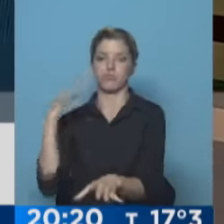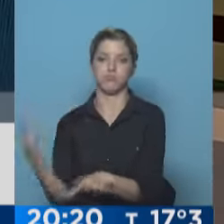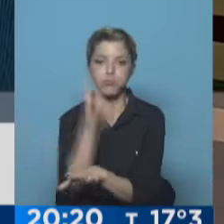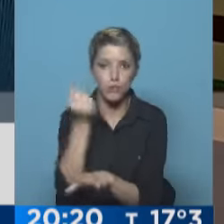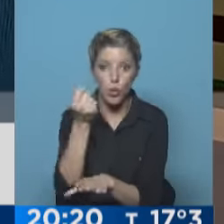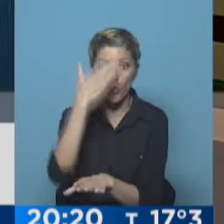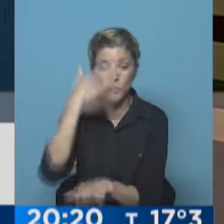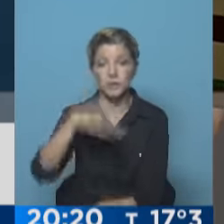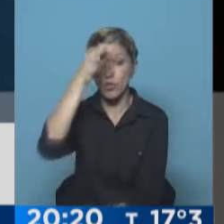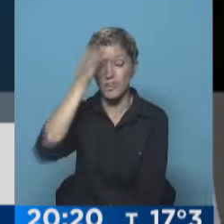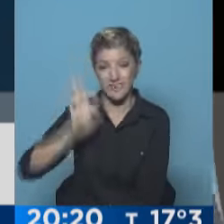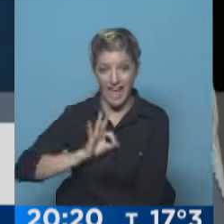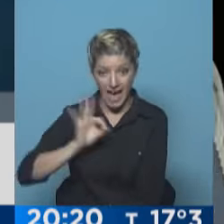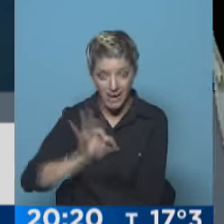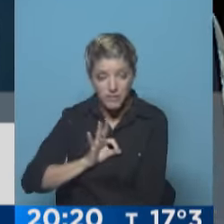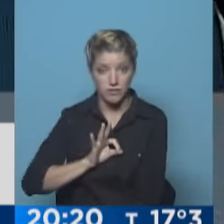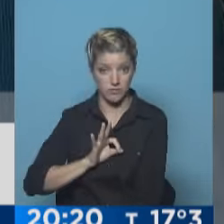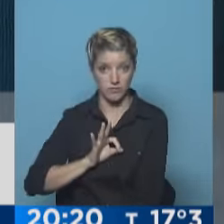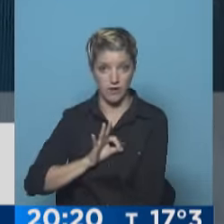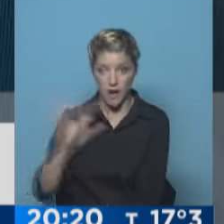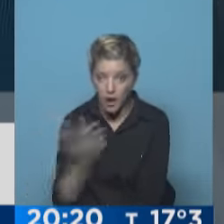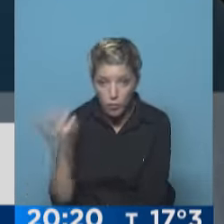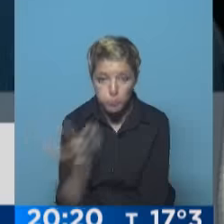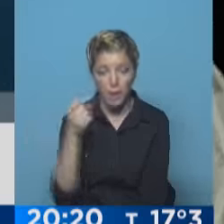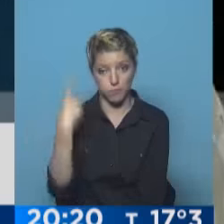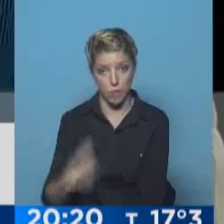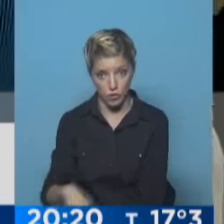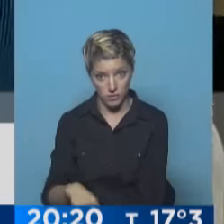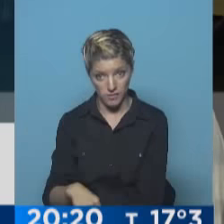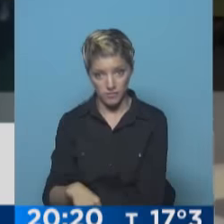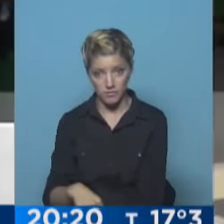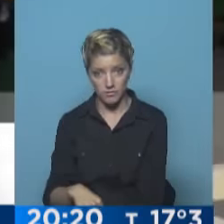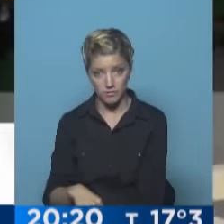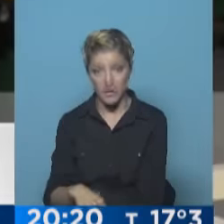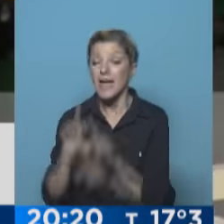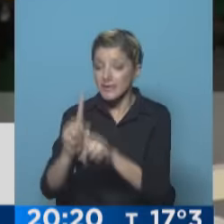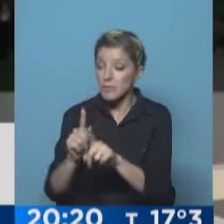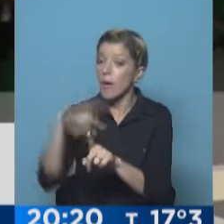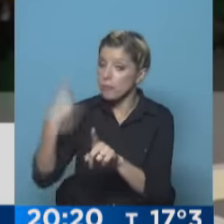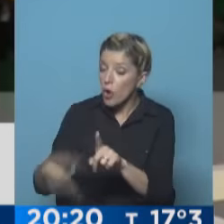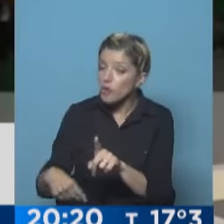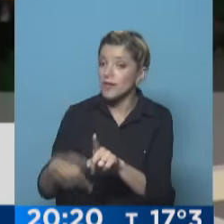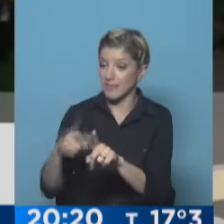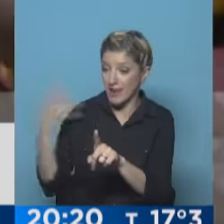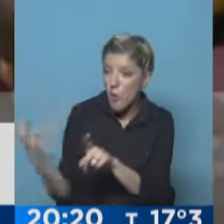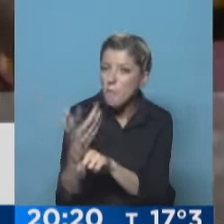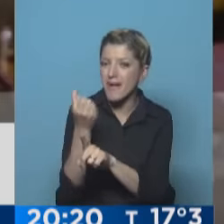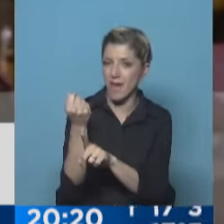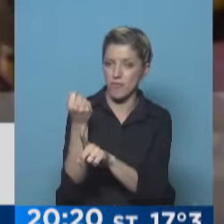12 años. Las conquistas que hoy recuperamos eran conquistas que